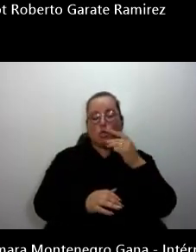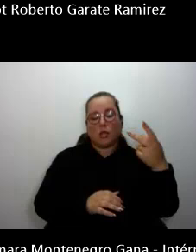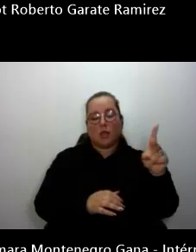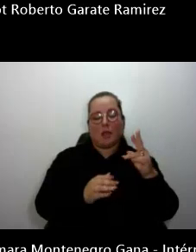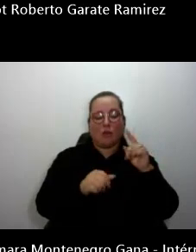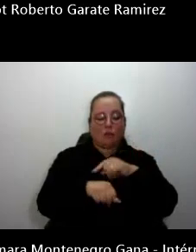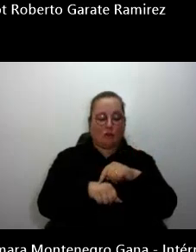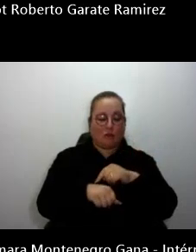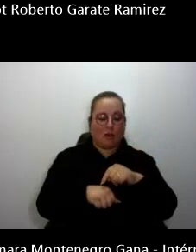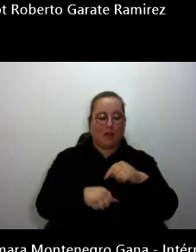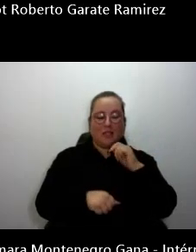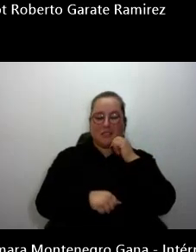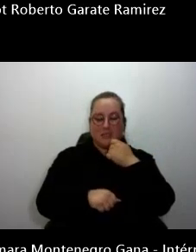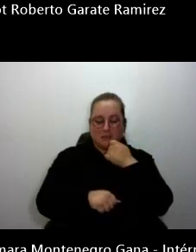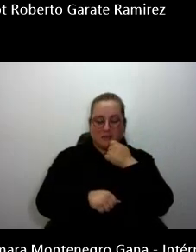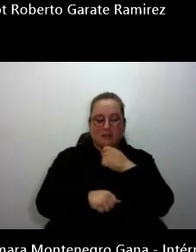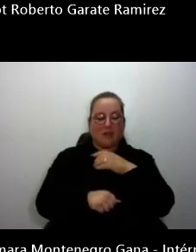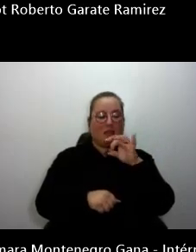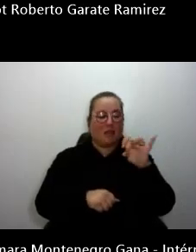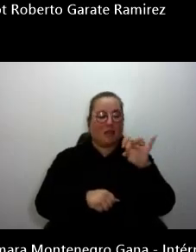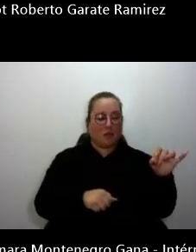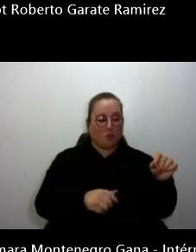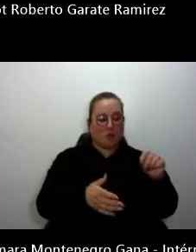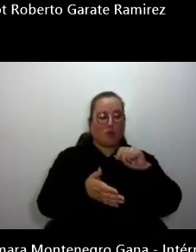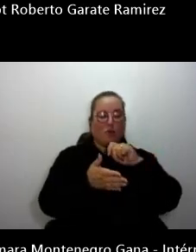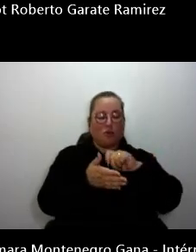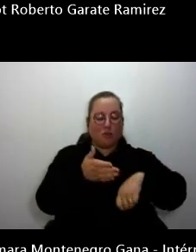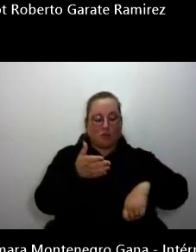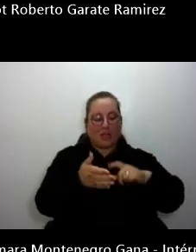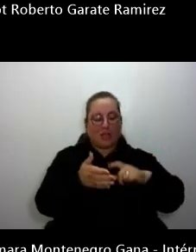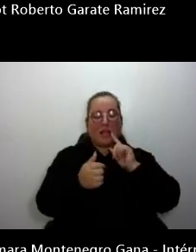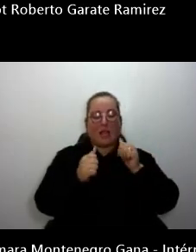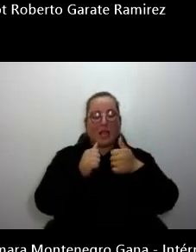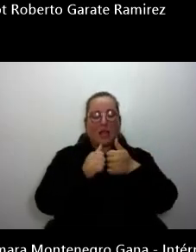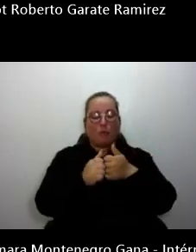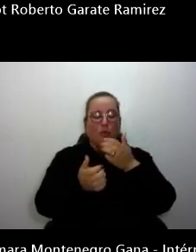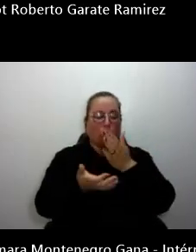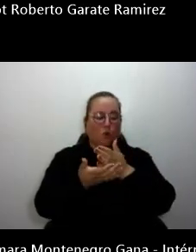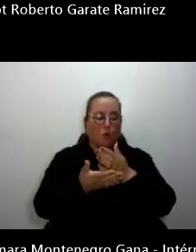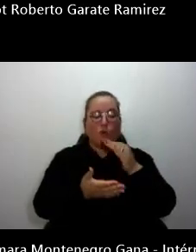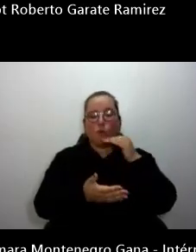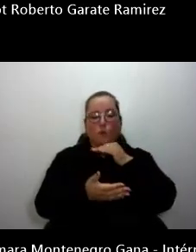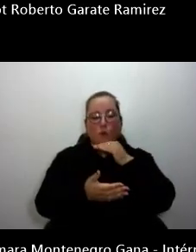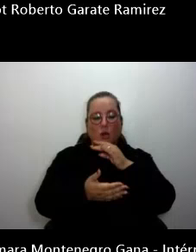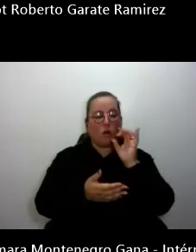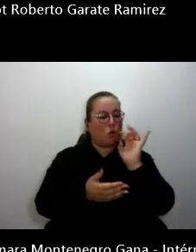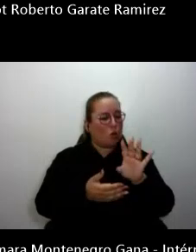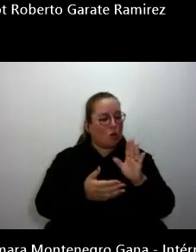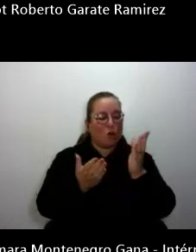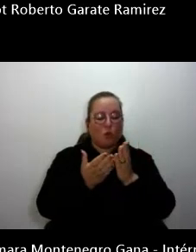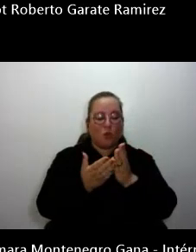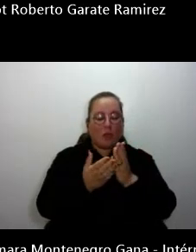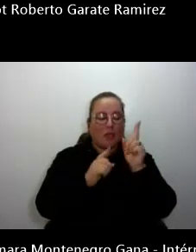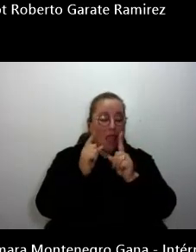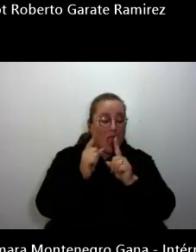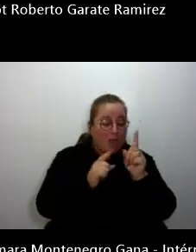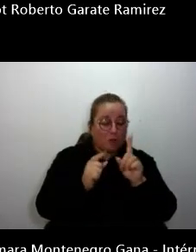eso? Que las contrataciones, ¿cierto?, se hacen para apoyar al curso completo y no solo a estudiantes en particular.